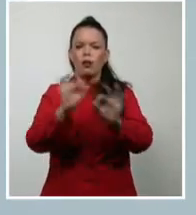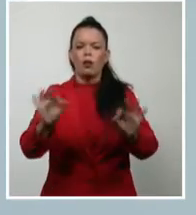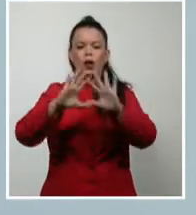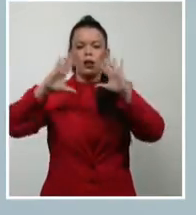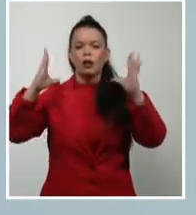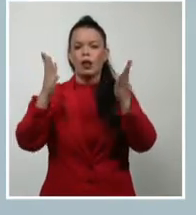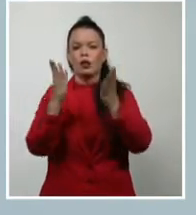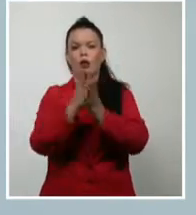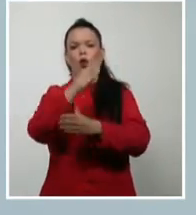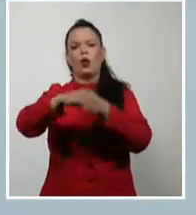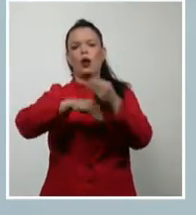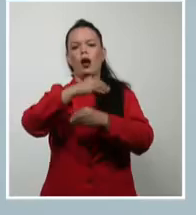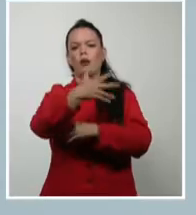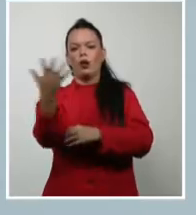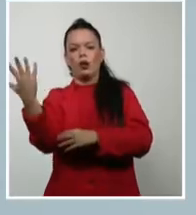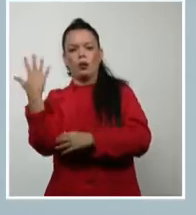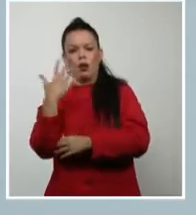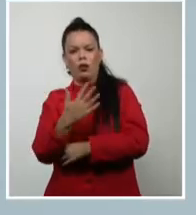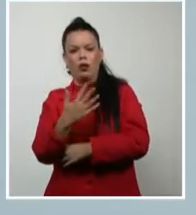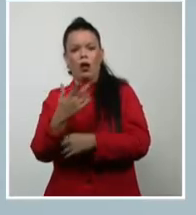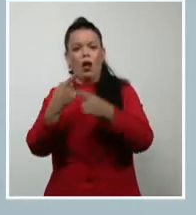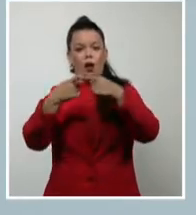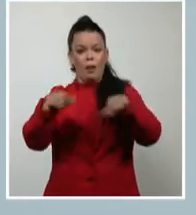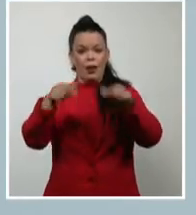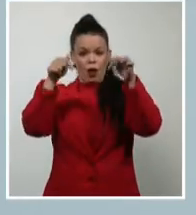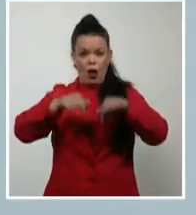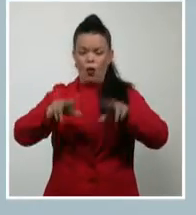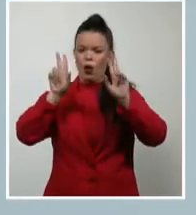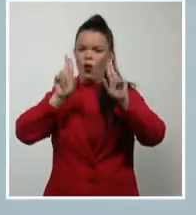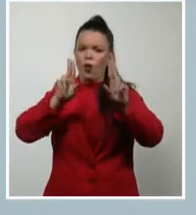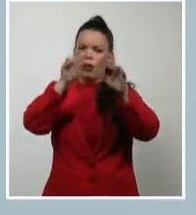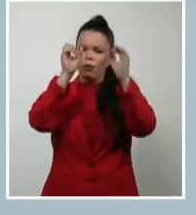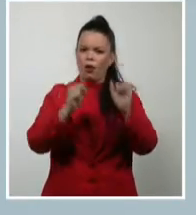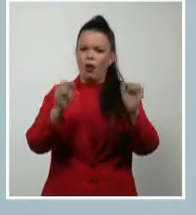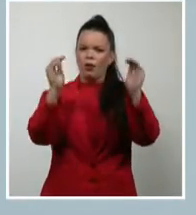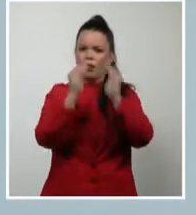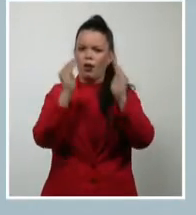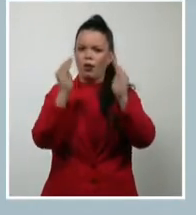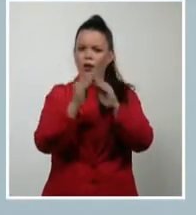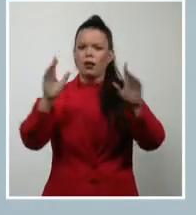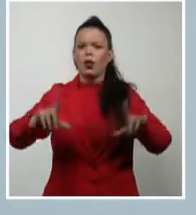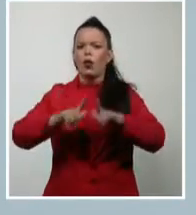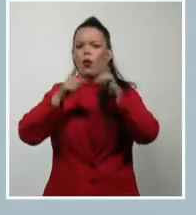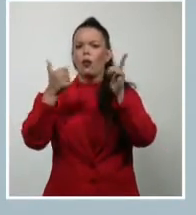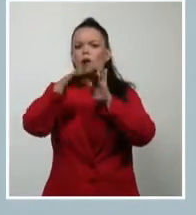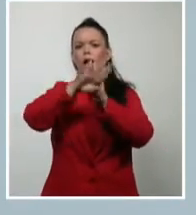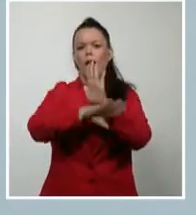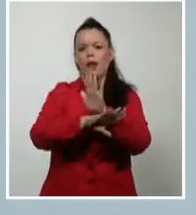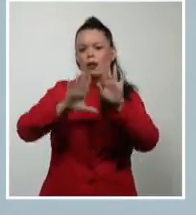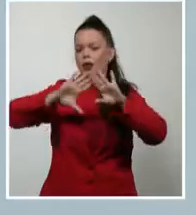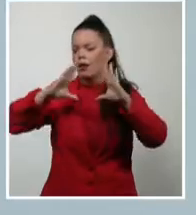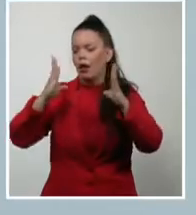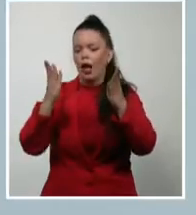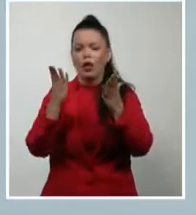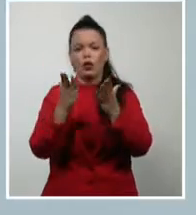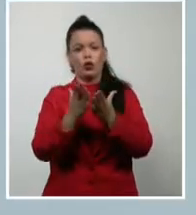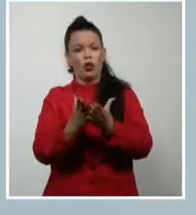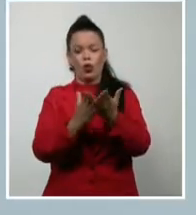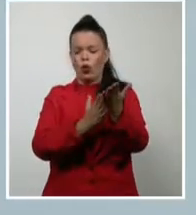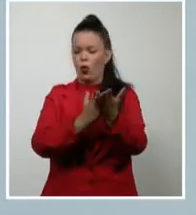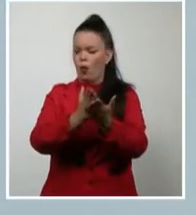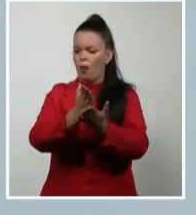ahora quedarse en casa, cumplir con todas las medidas higiénico-sanitarias, sobre todo el lavado de las manos, y ahorrando al máximo nuestro